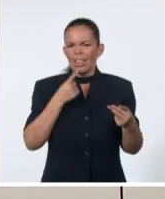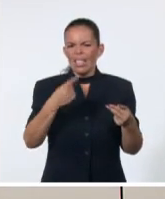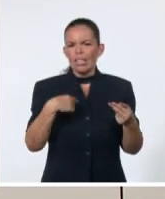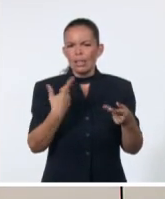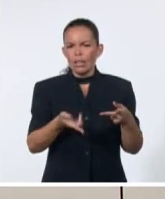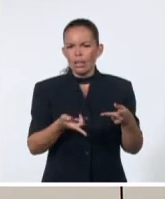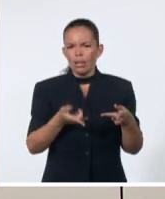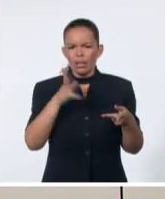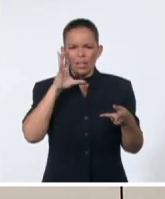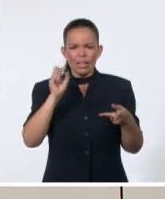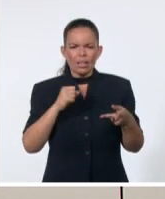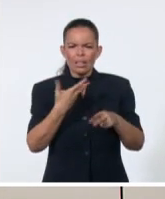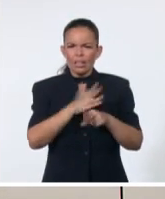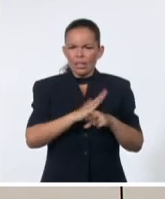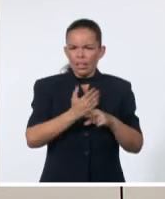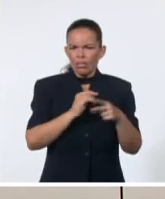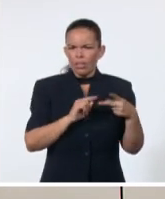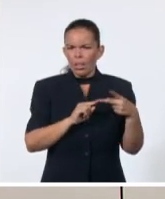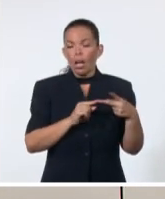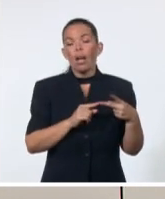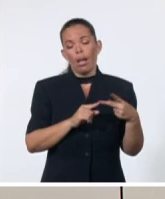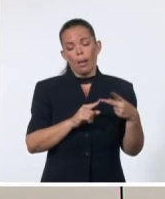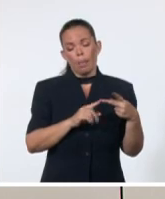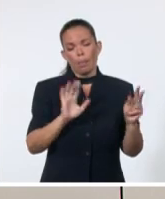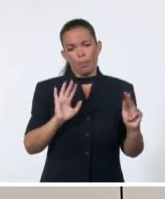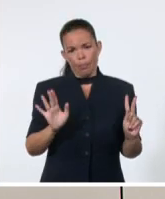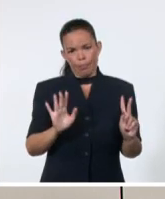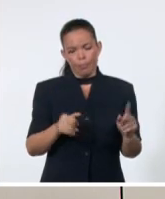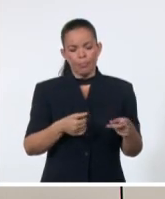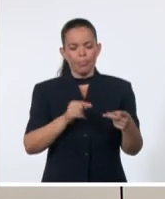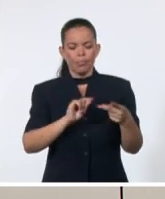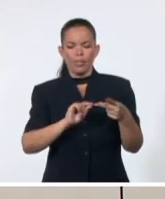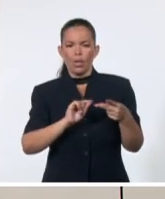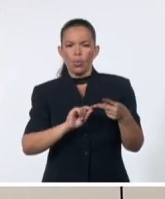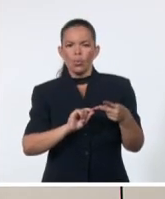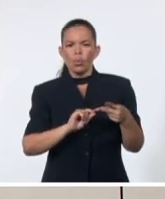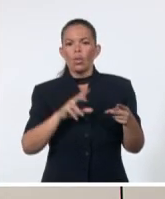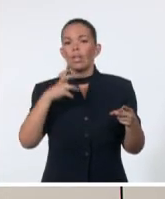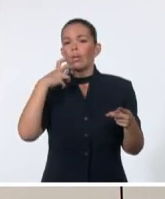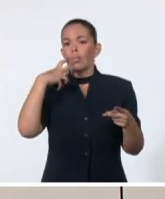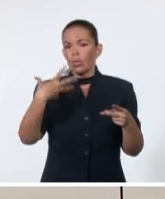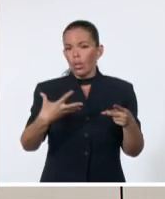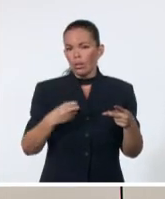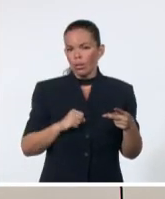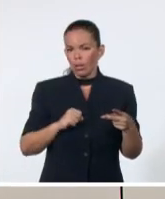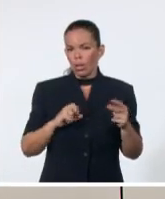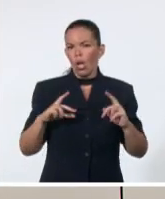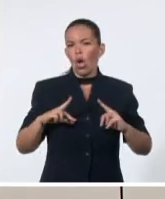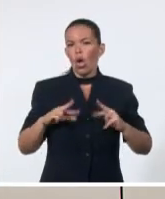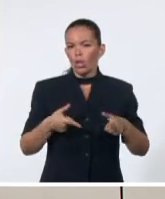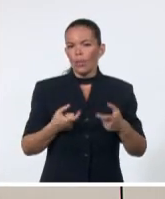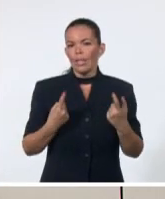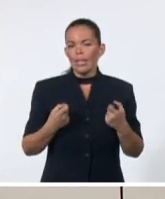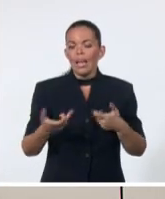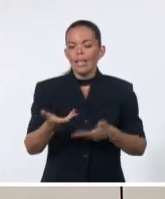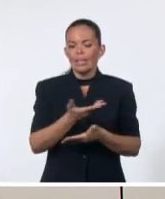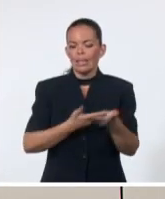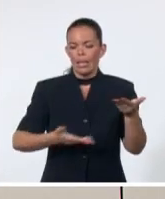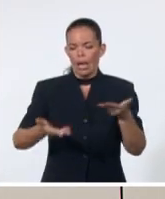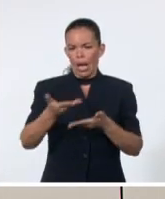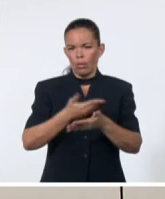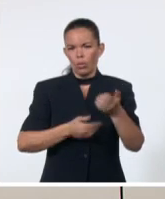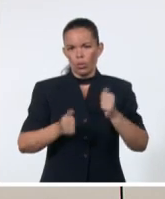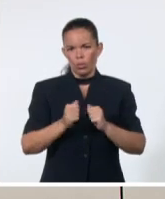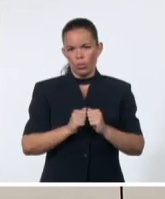México. En opinión de este comentarista, lo fundamental es la reanudación de los intercambios bilaterales gobierno-oposición,